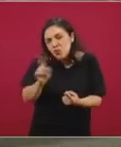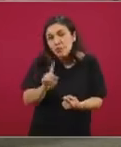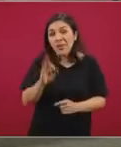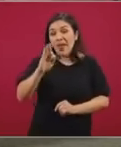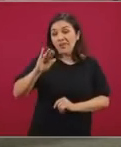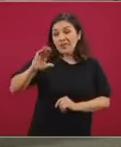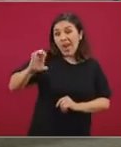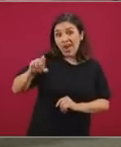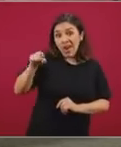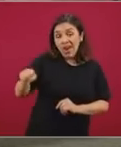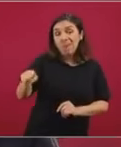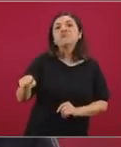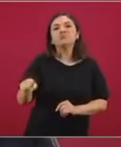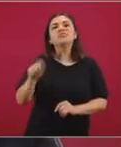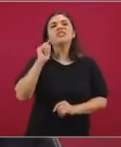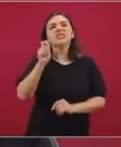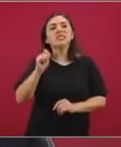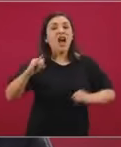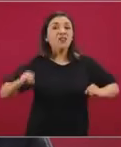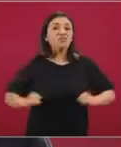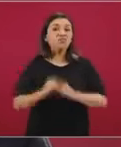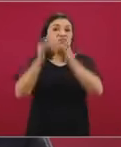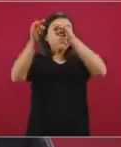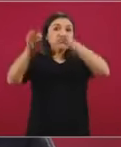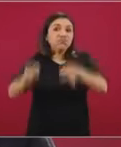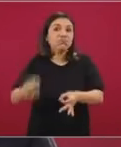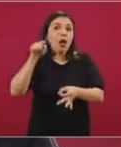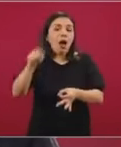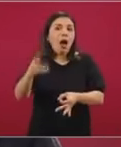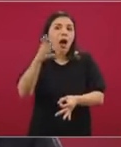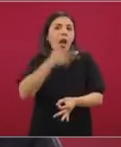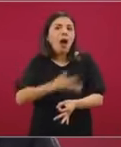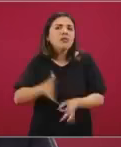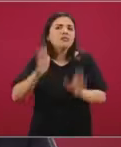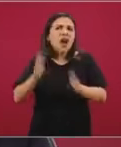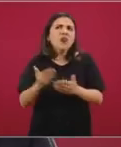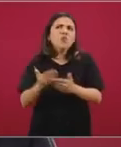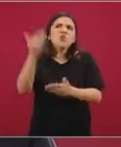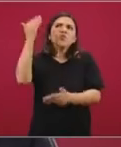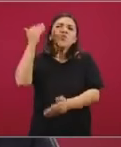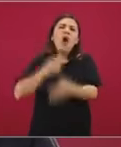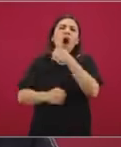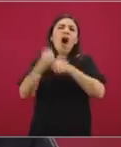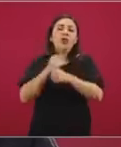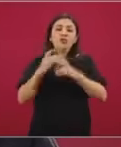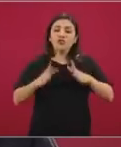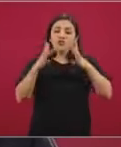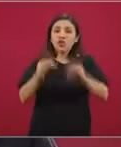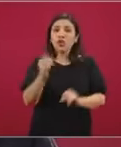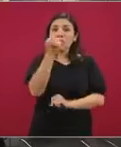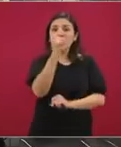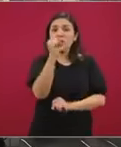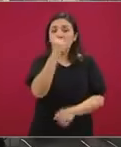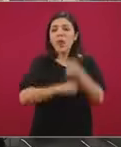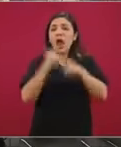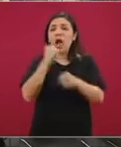de Cultura Económica. Es una institución que tiene ya muchos años, fue fundada en septiembre de